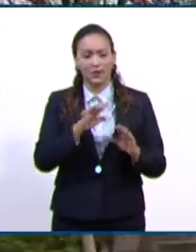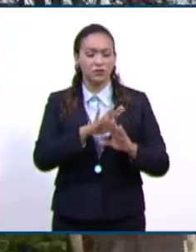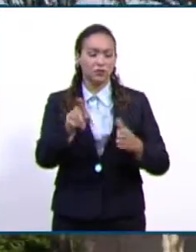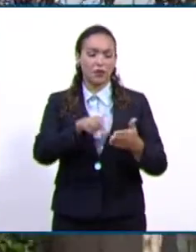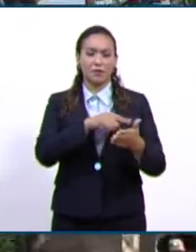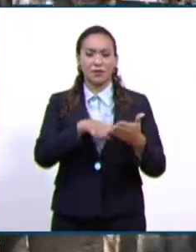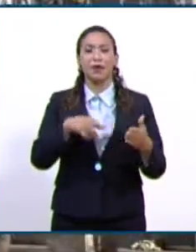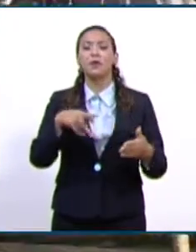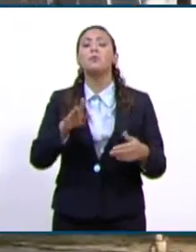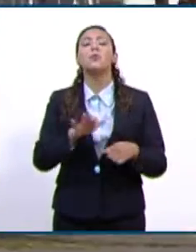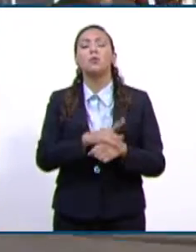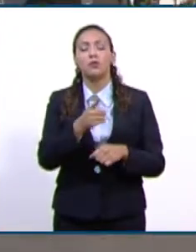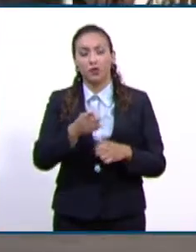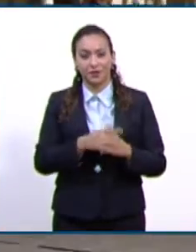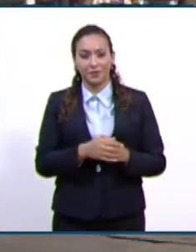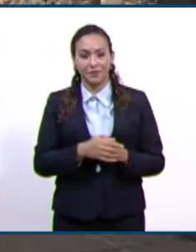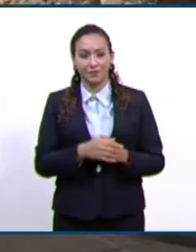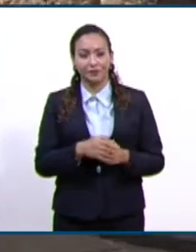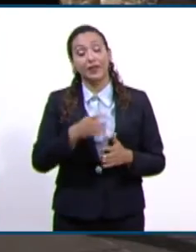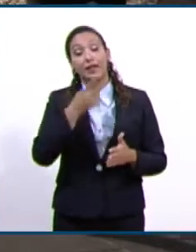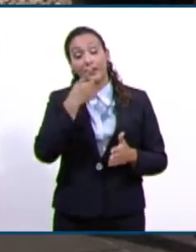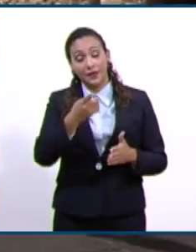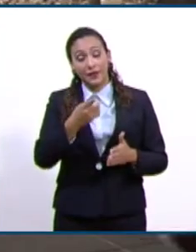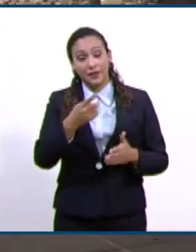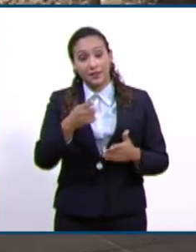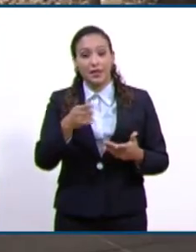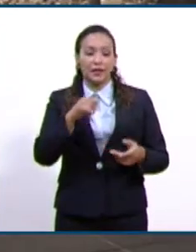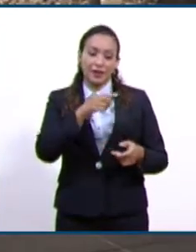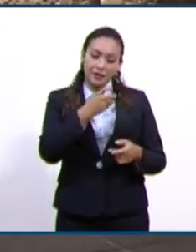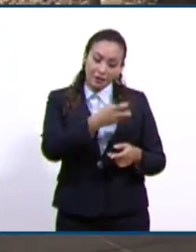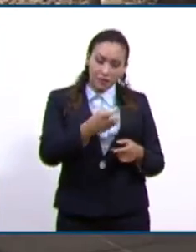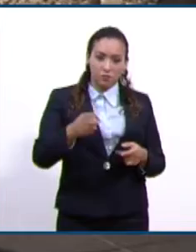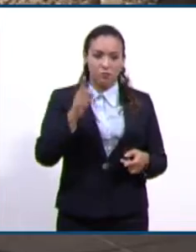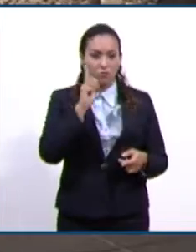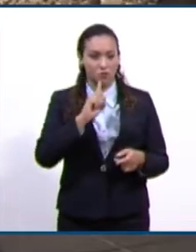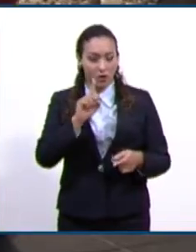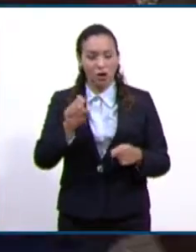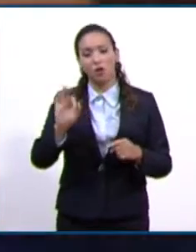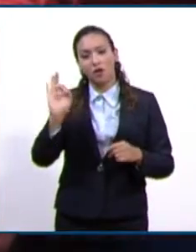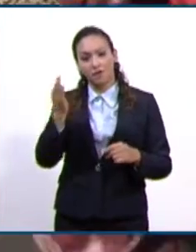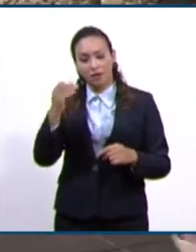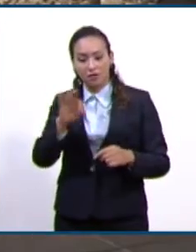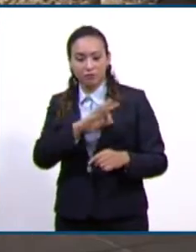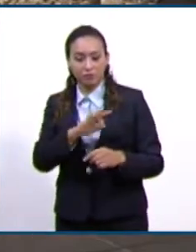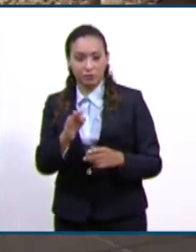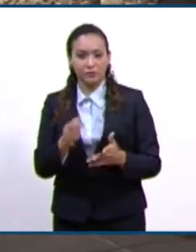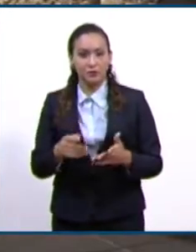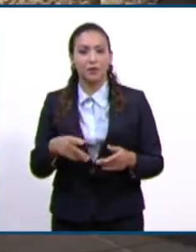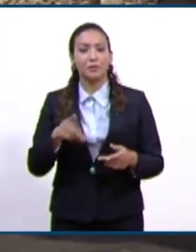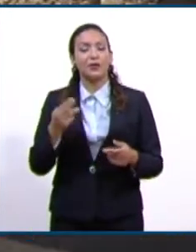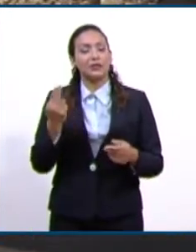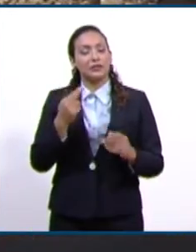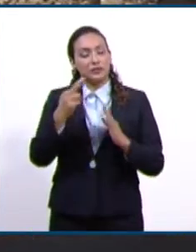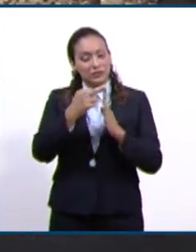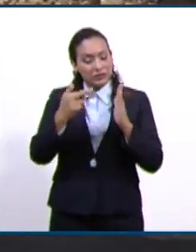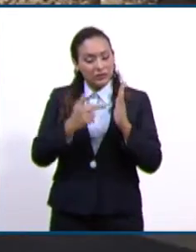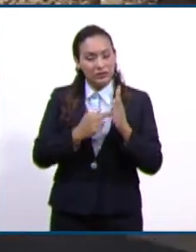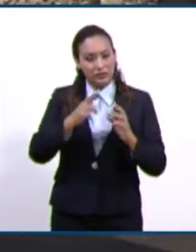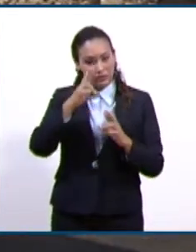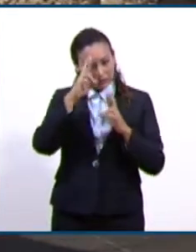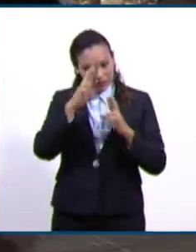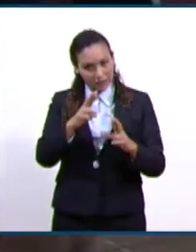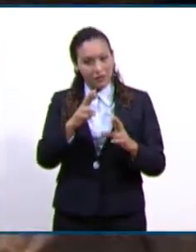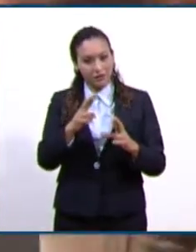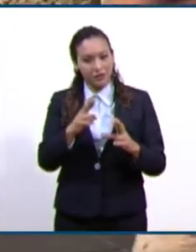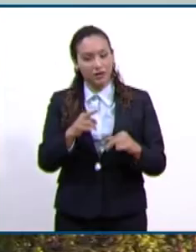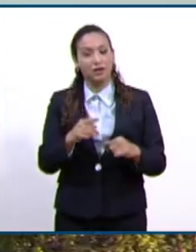preceptos, por invalidar precisamente e invadir las competencias de la Federación, al tratarse de regulaciones sustantivas o